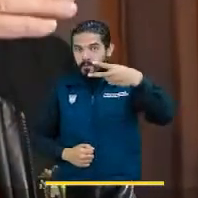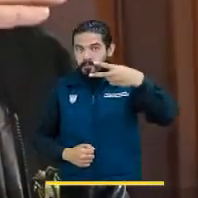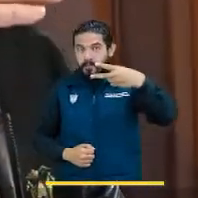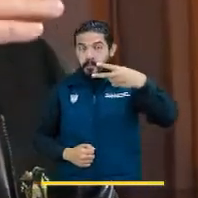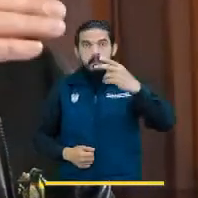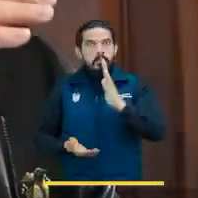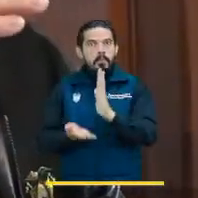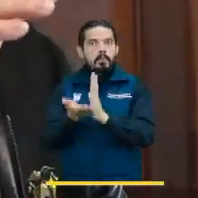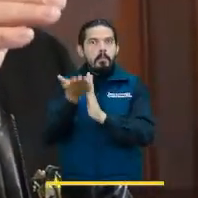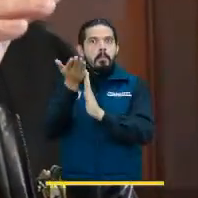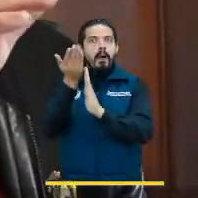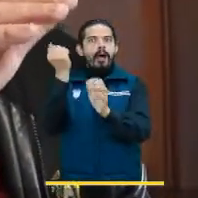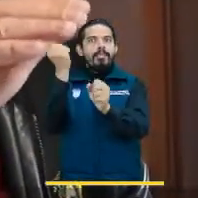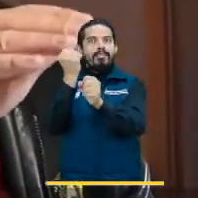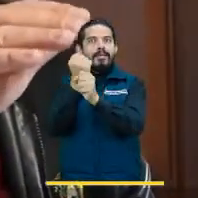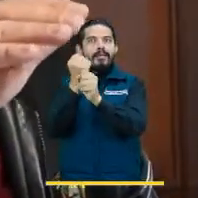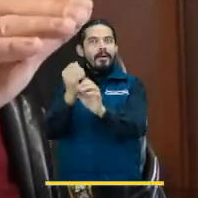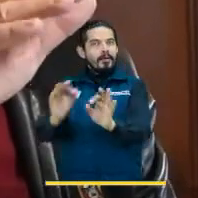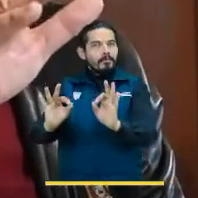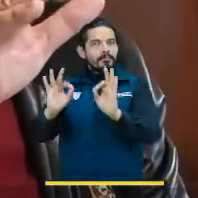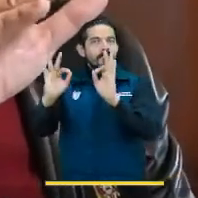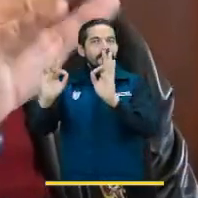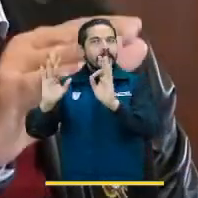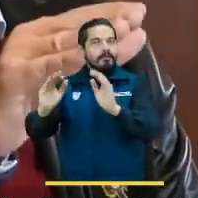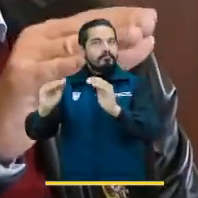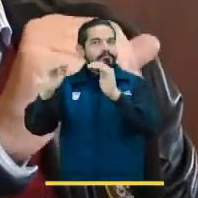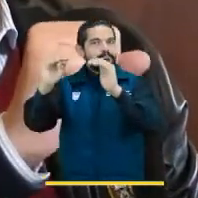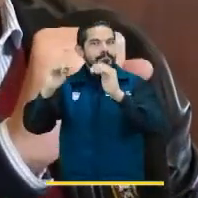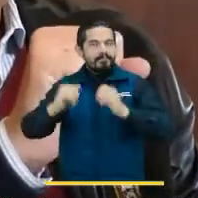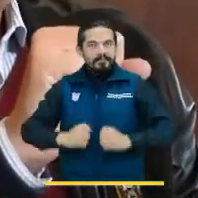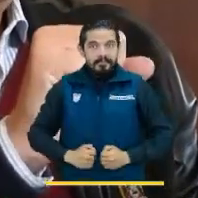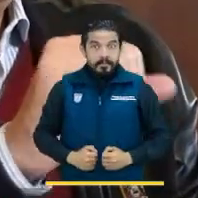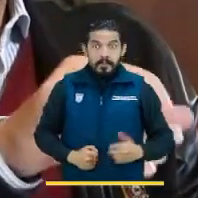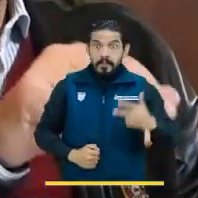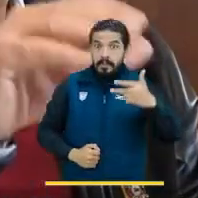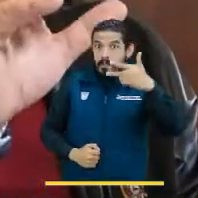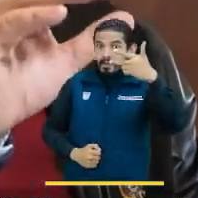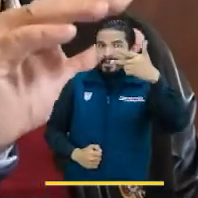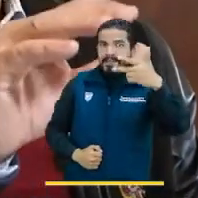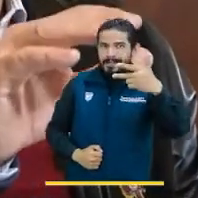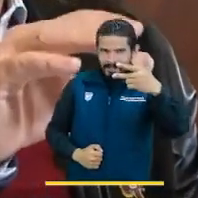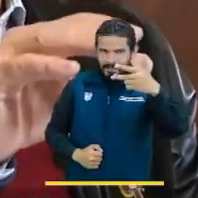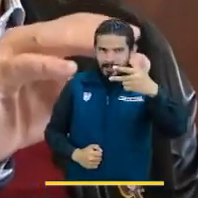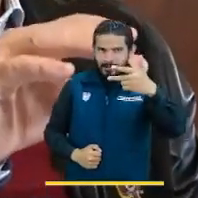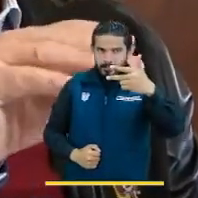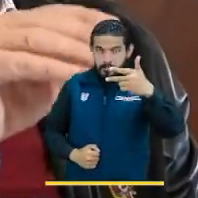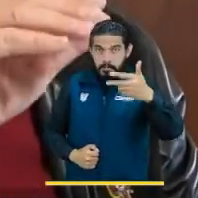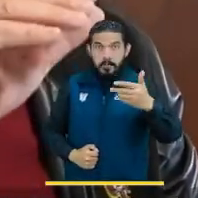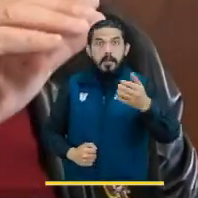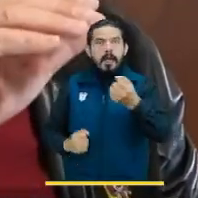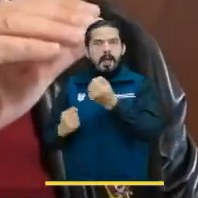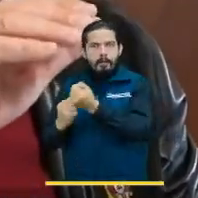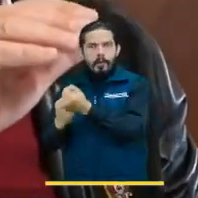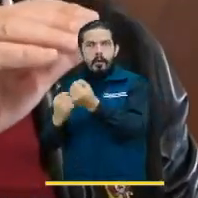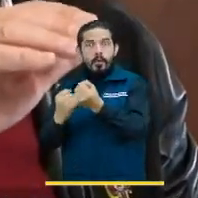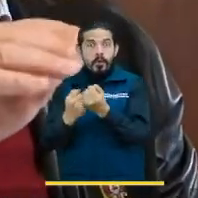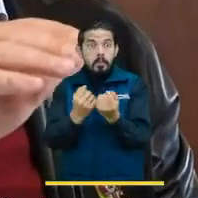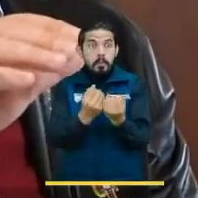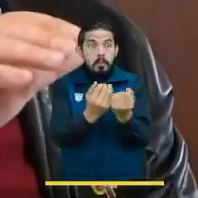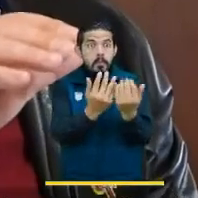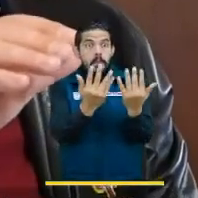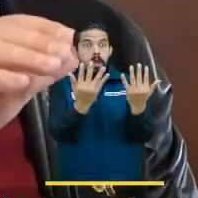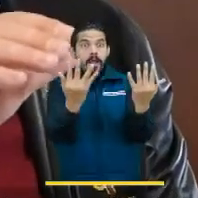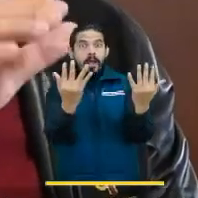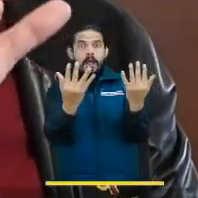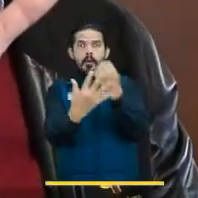con un aumento del empleo adecuado. Y tercero, acompañado de una reducción